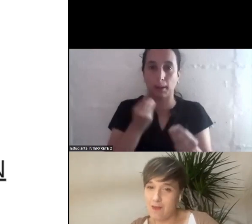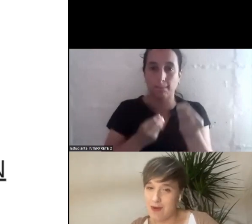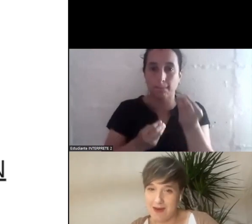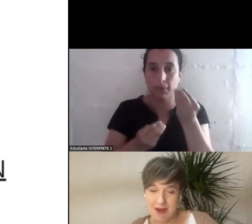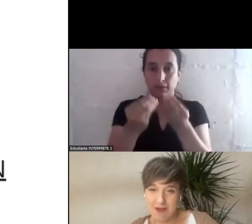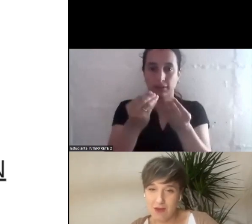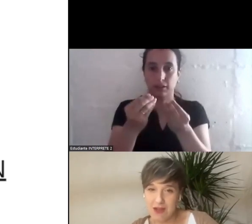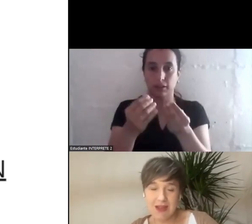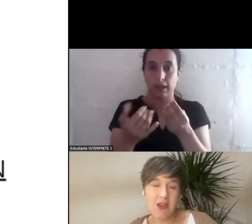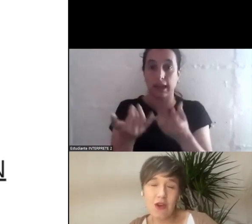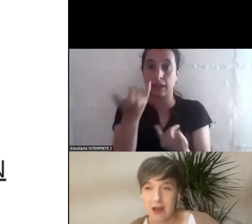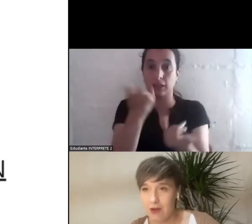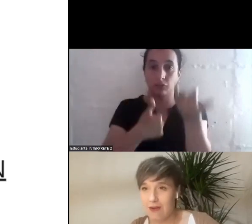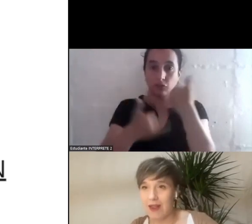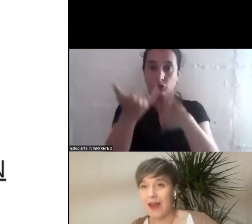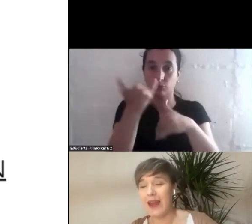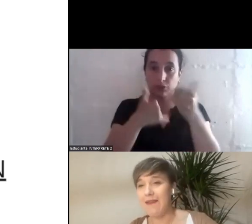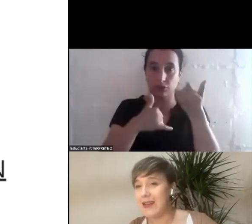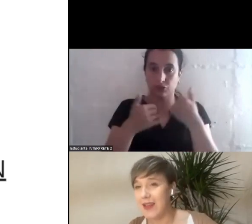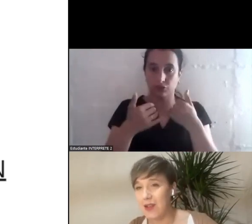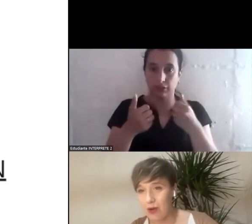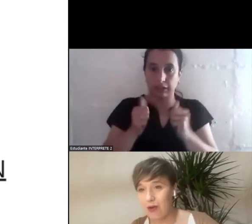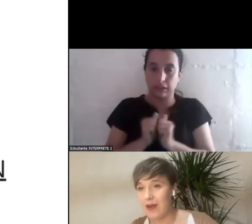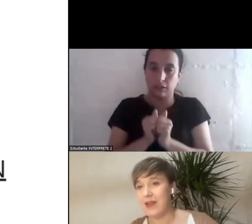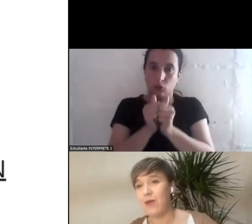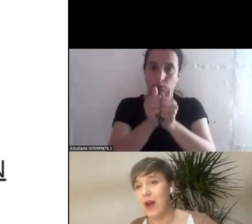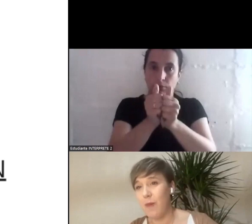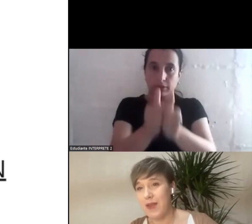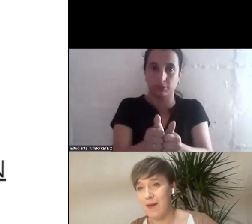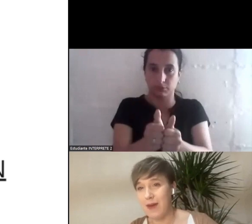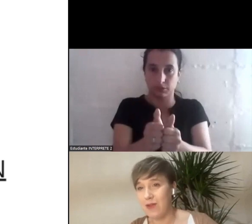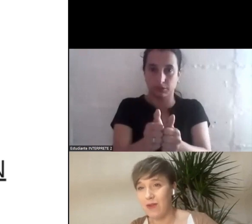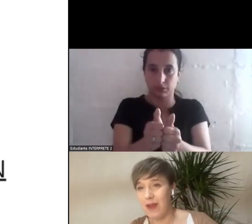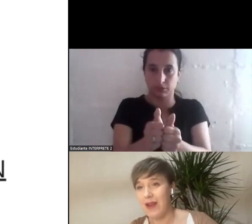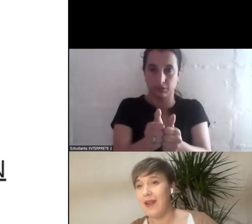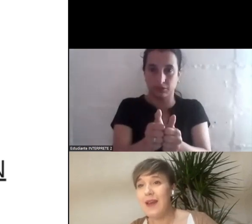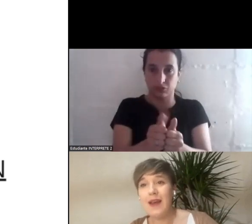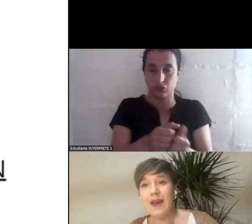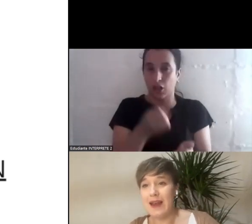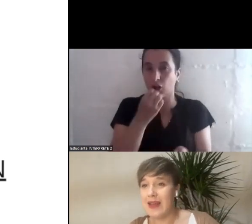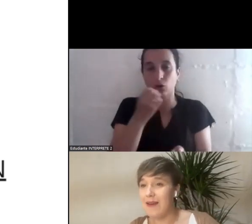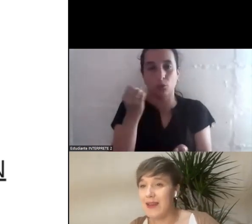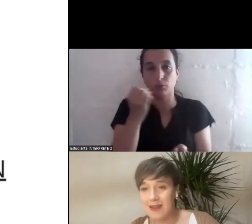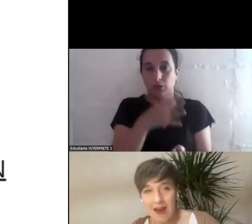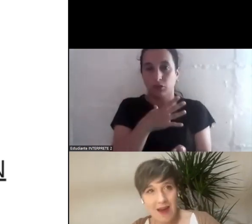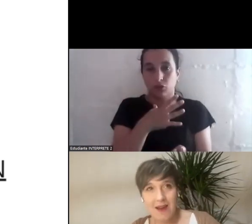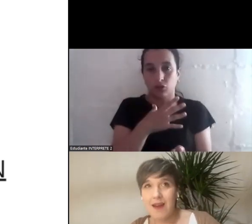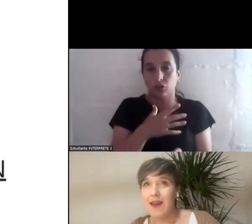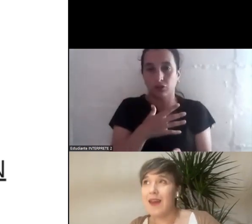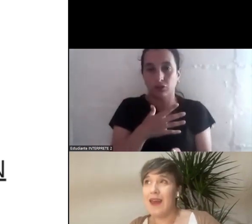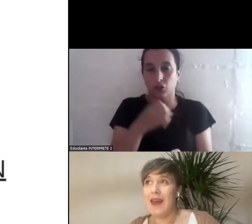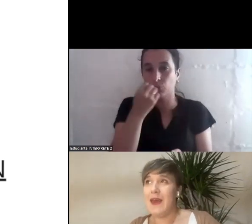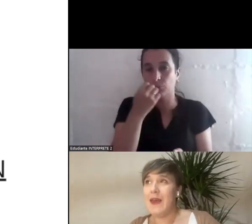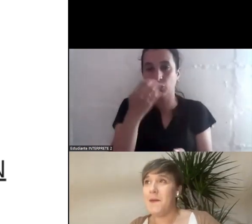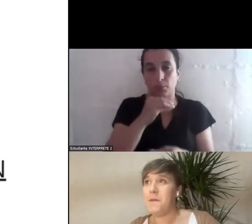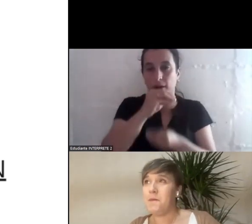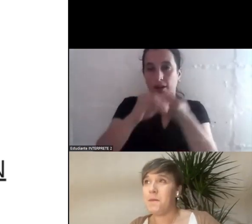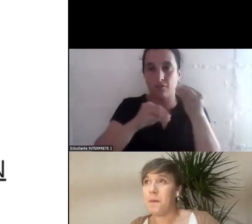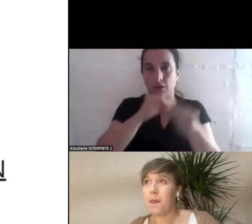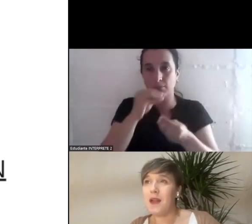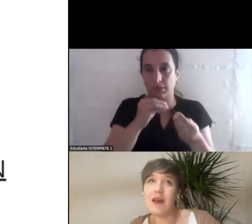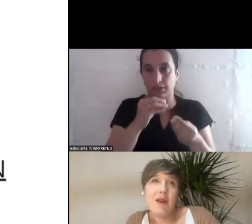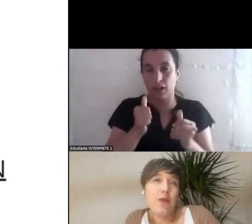y el acompañamiento. Si es que yo creo de verdad que la base de todo es el buen acompañamiento, el saber estar,